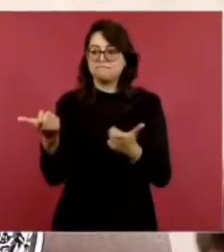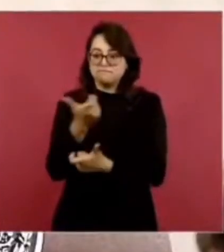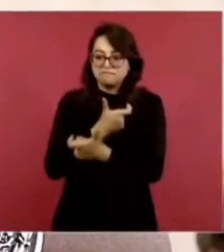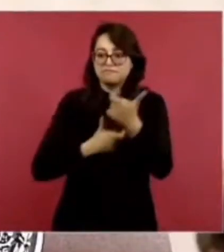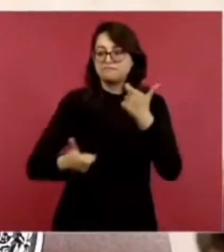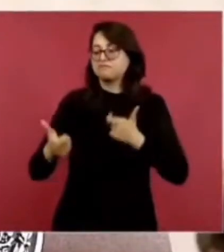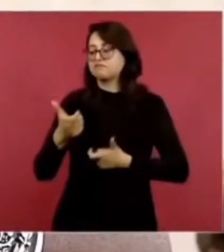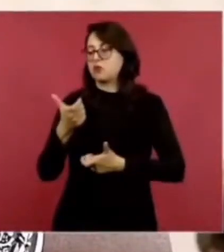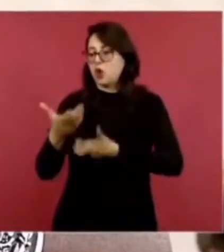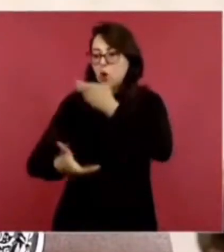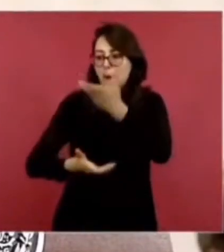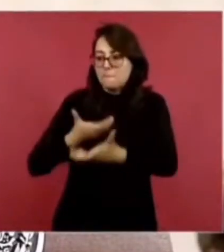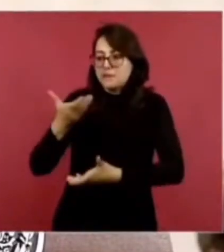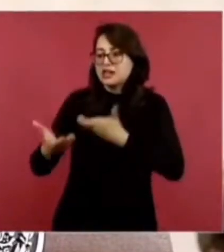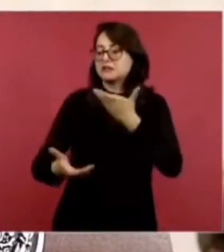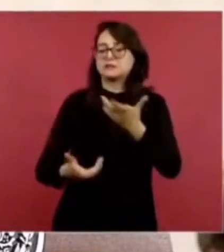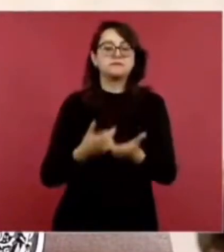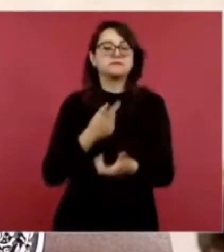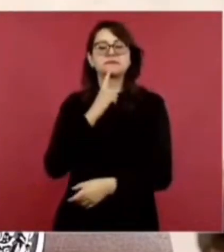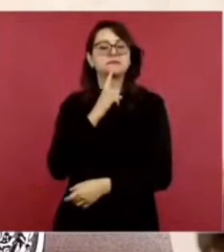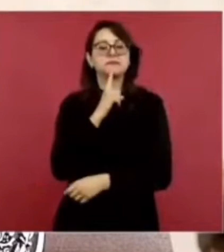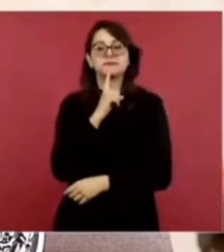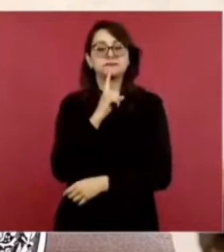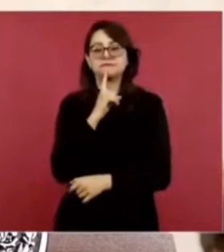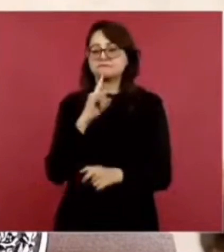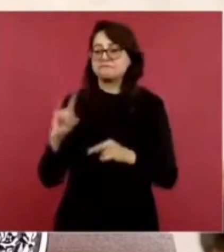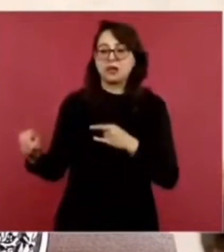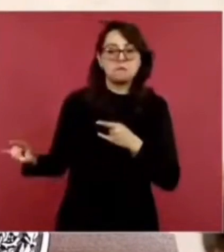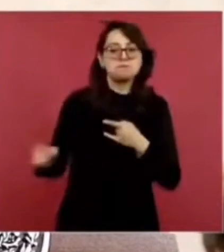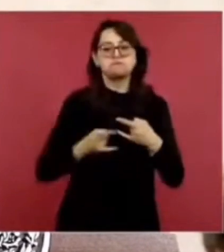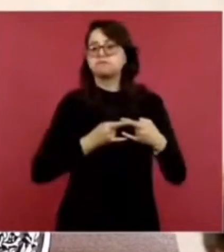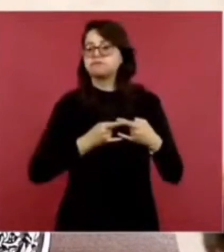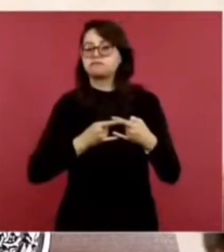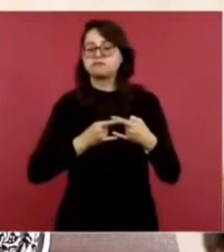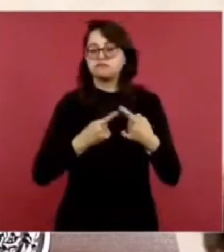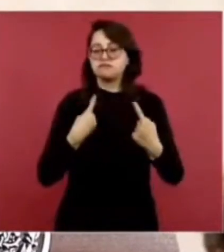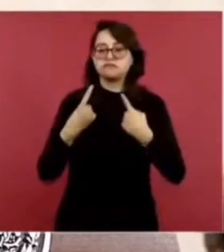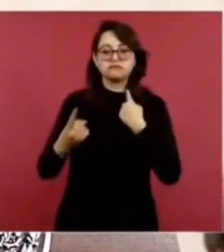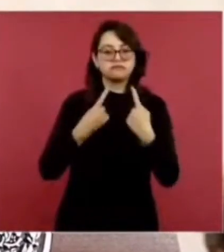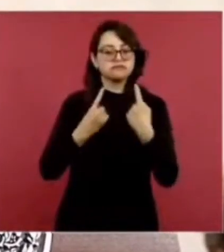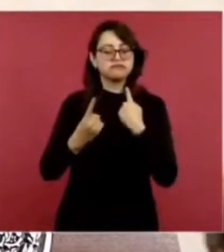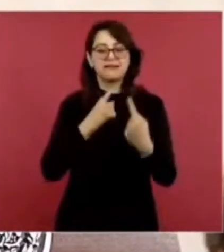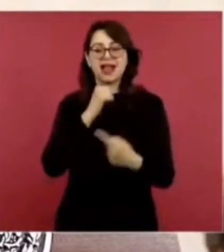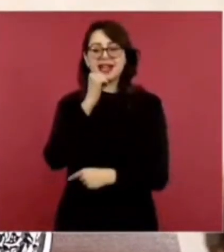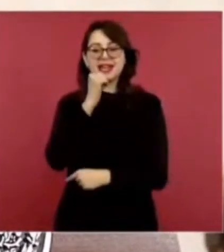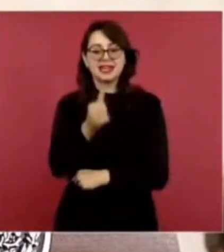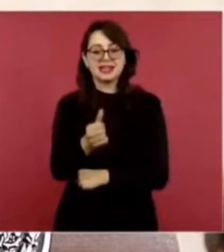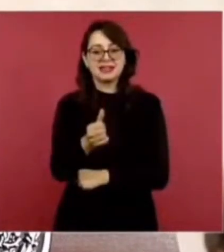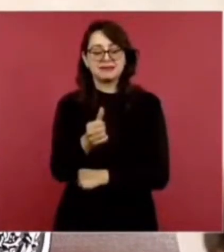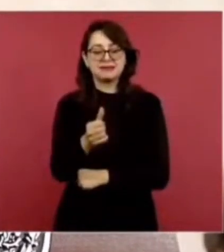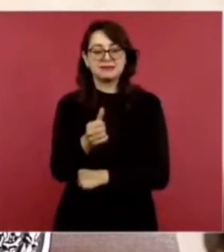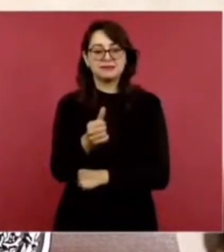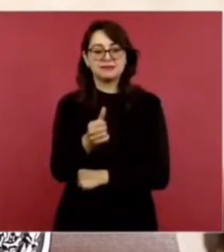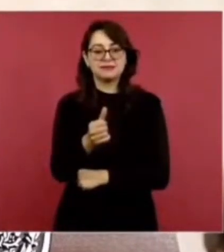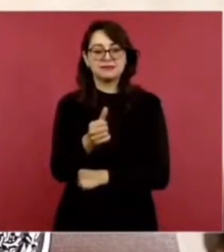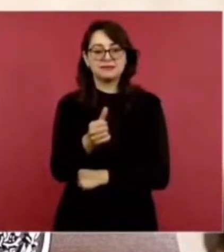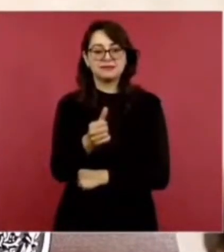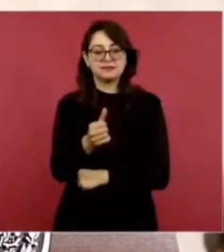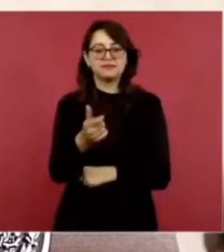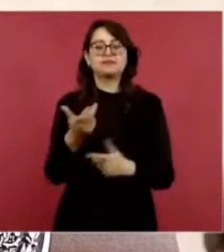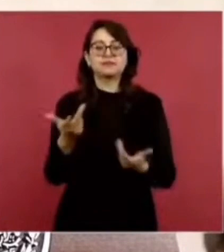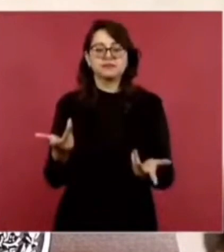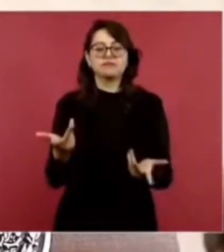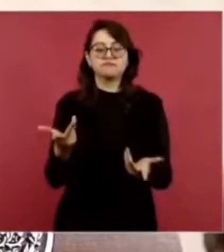económico, comercial, y no hay diálogo bilateral.